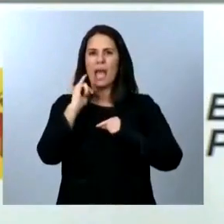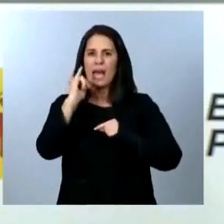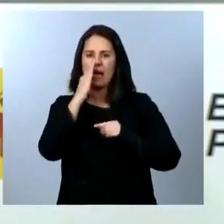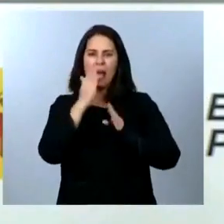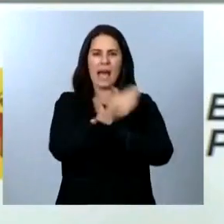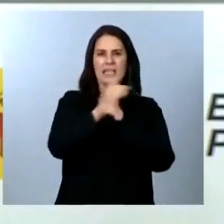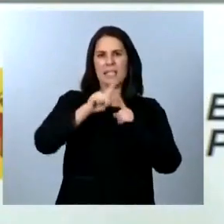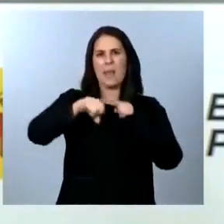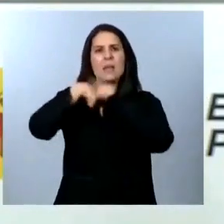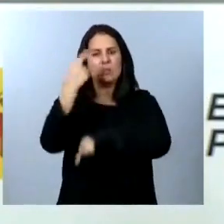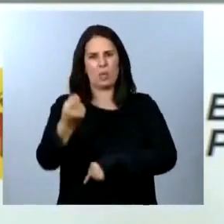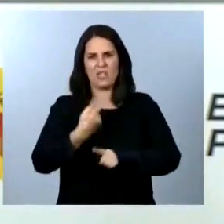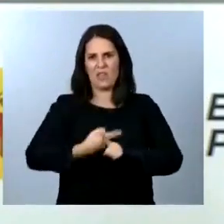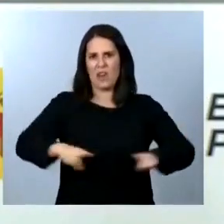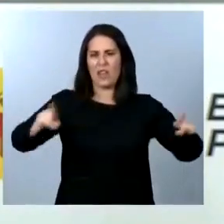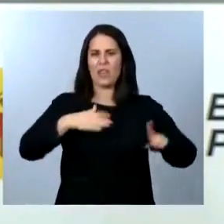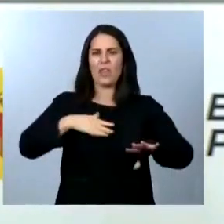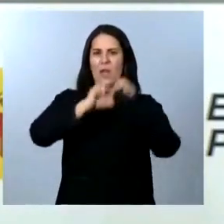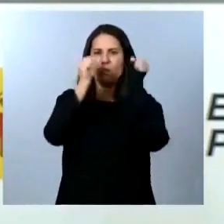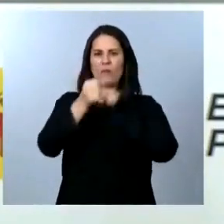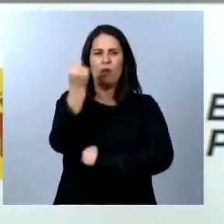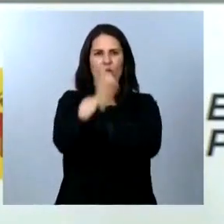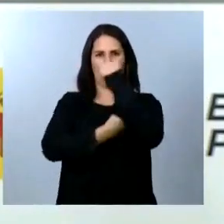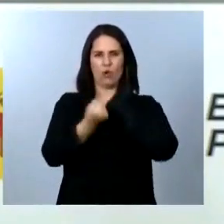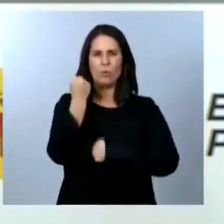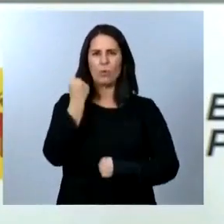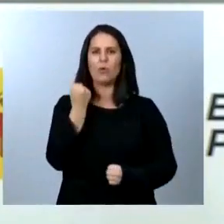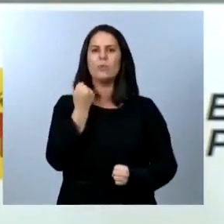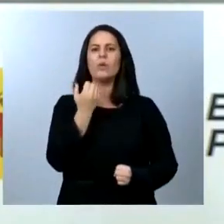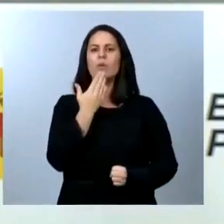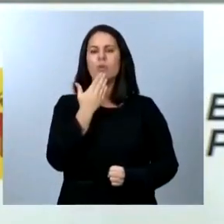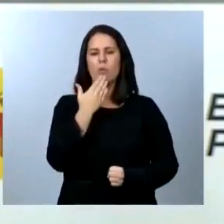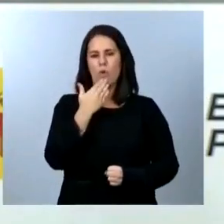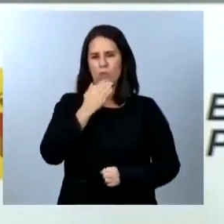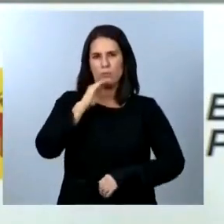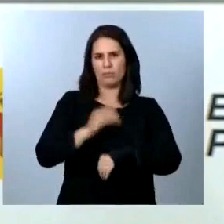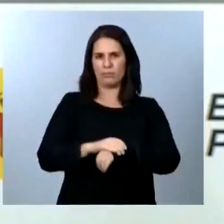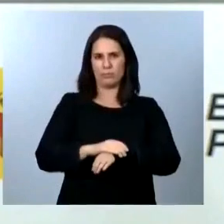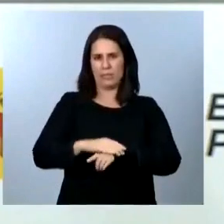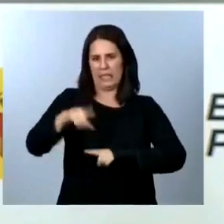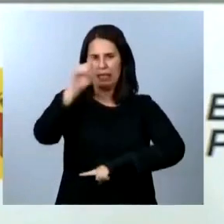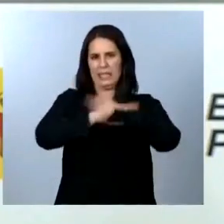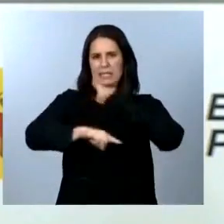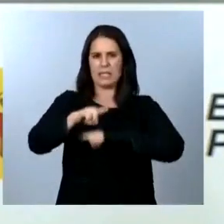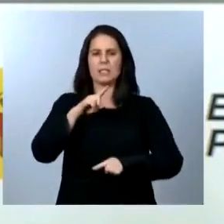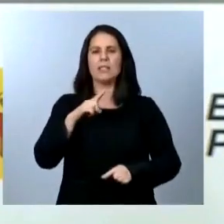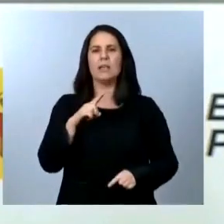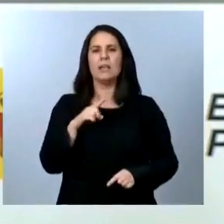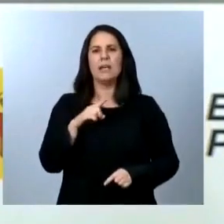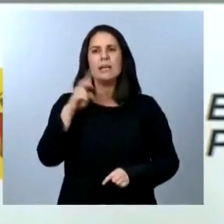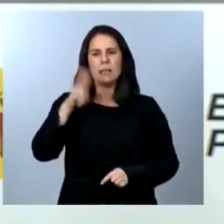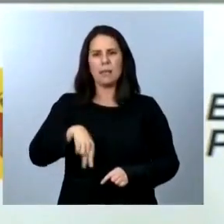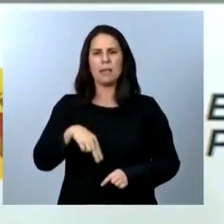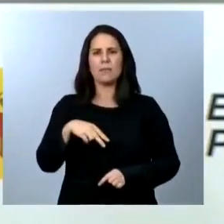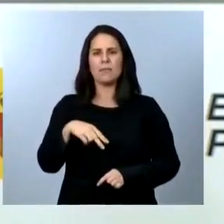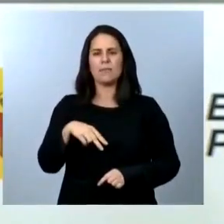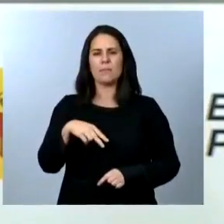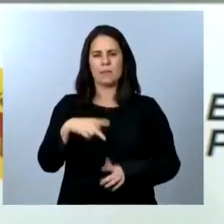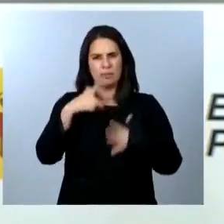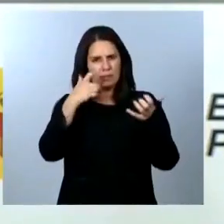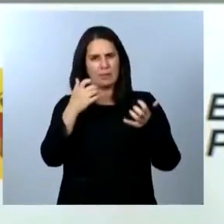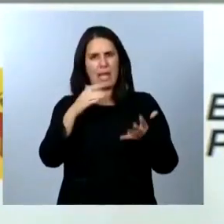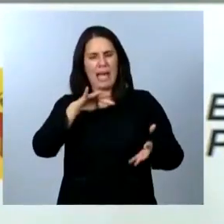económico, a la altura de la crisis que nos golpea, y orientan, y a mi juicio esto es lo más importante, el gran cambio en torno a las cuatro